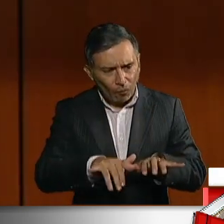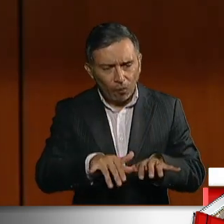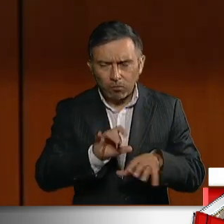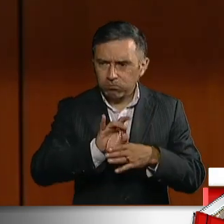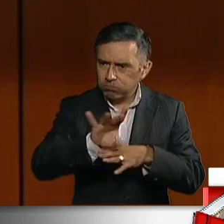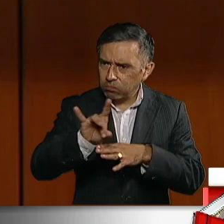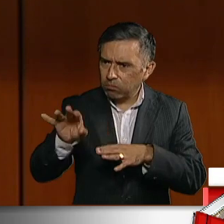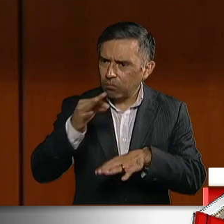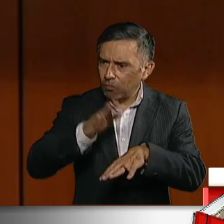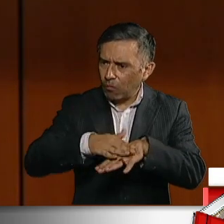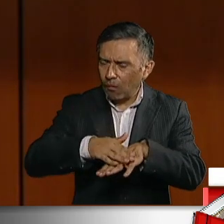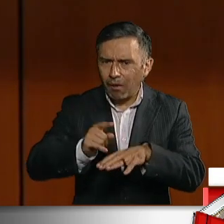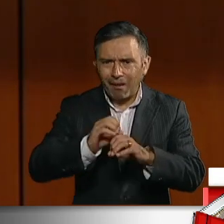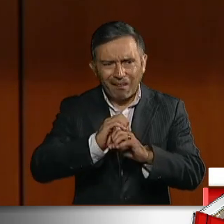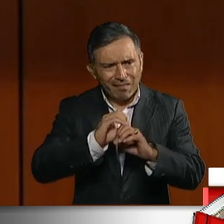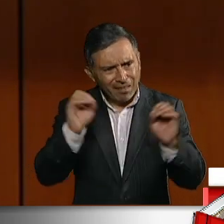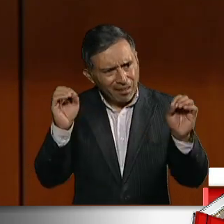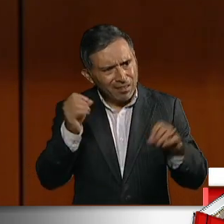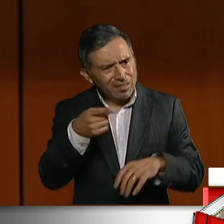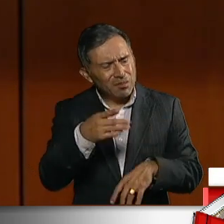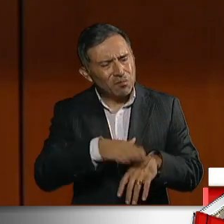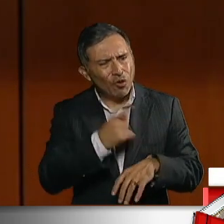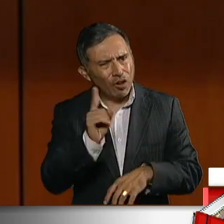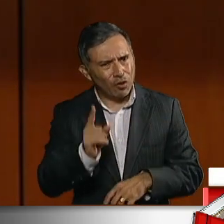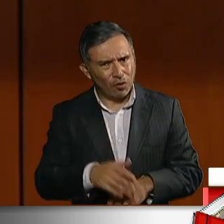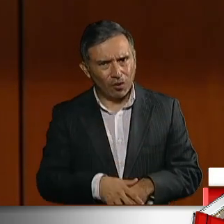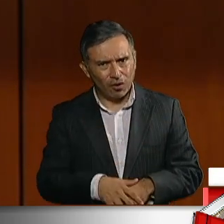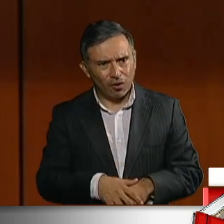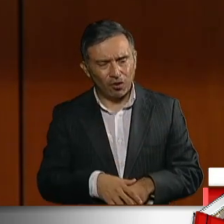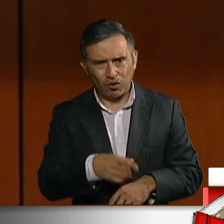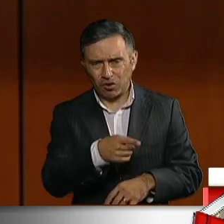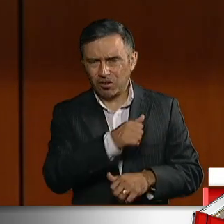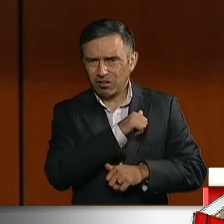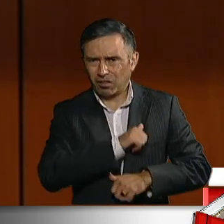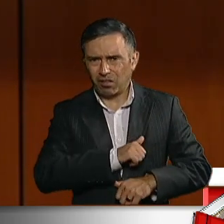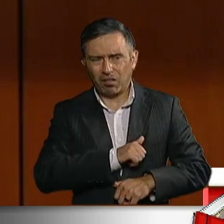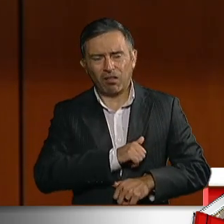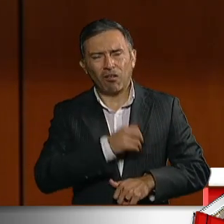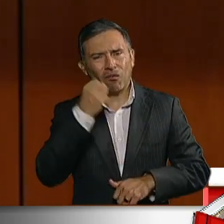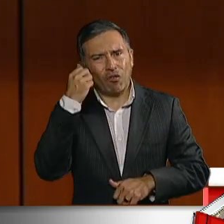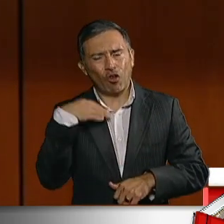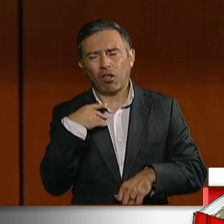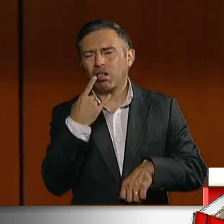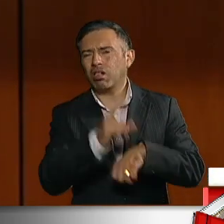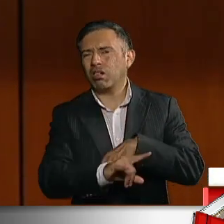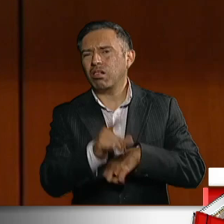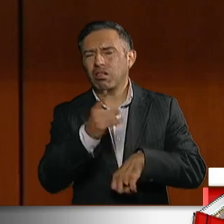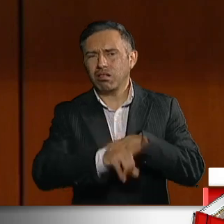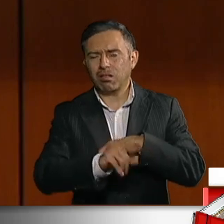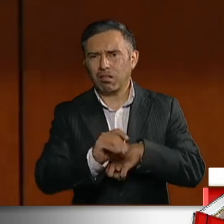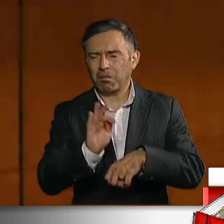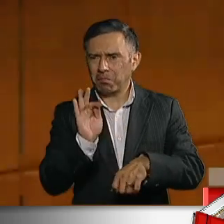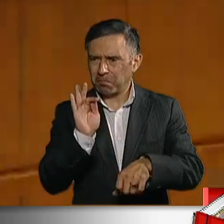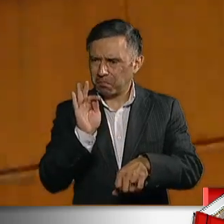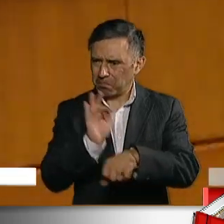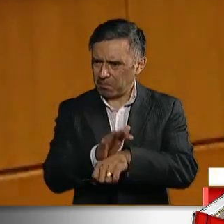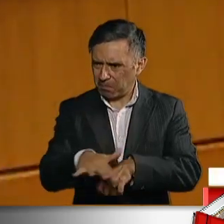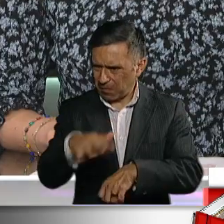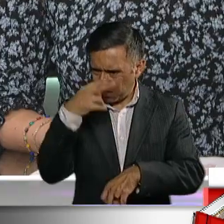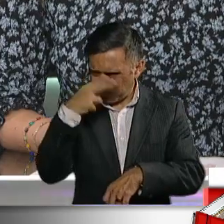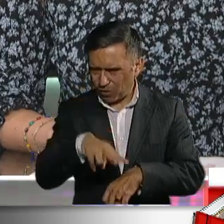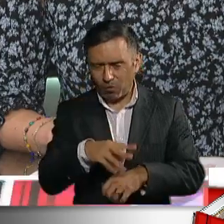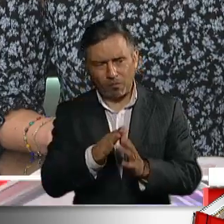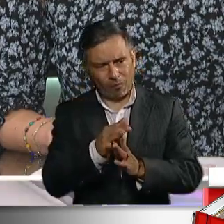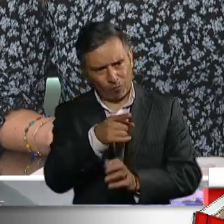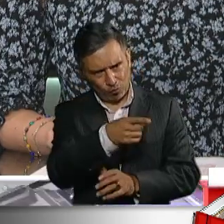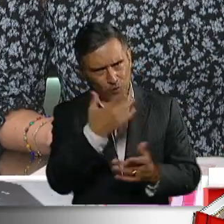en el encargo y por el bien de México, le exigimos su renuncia.